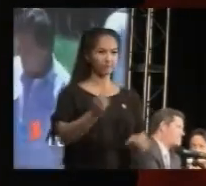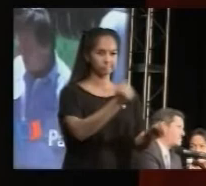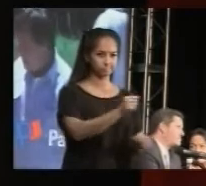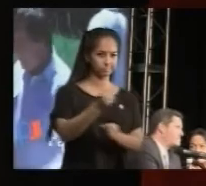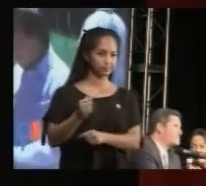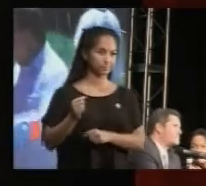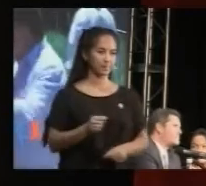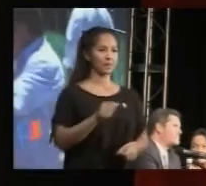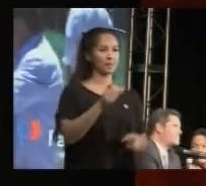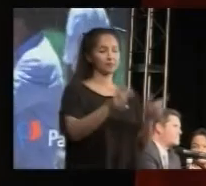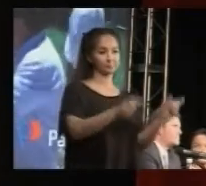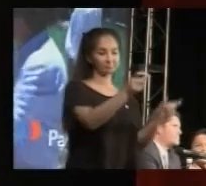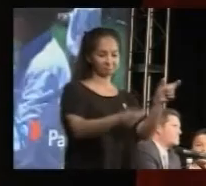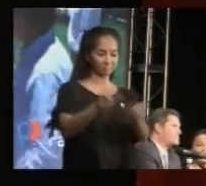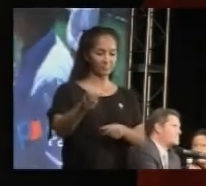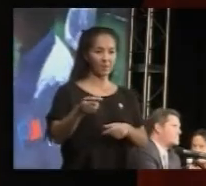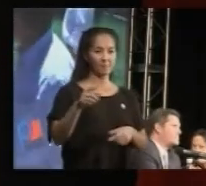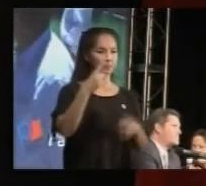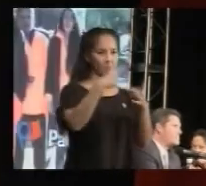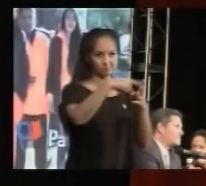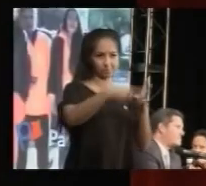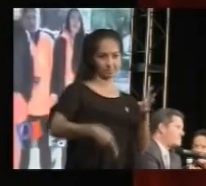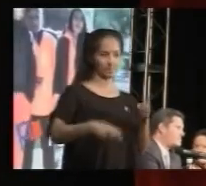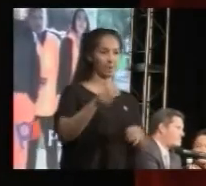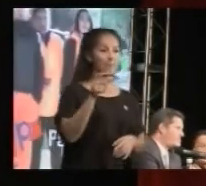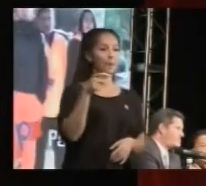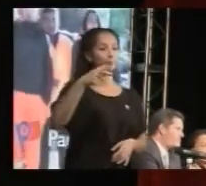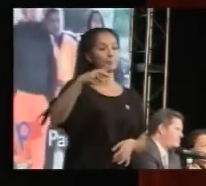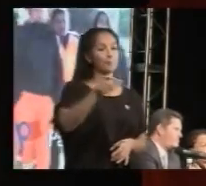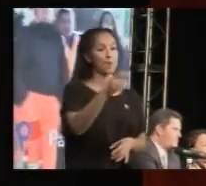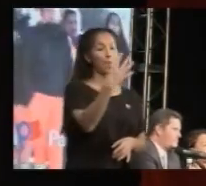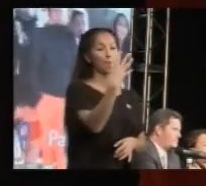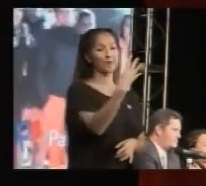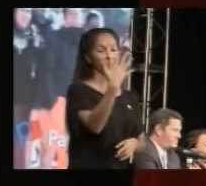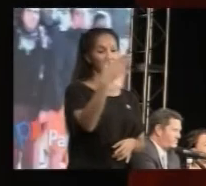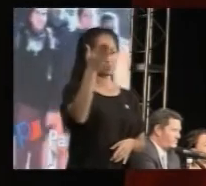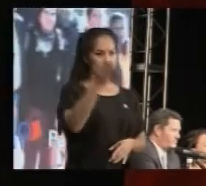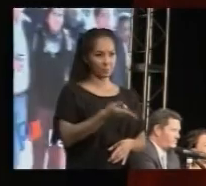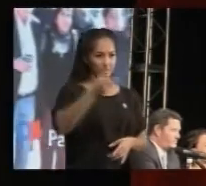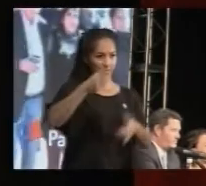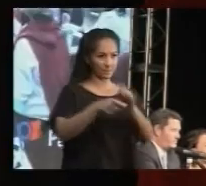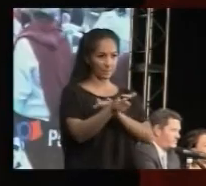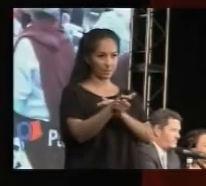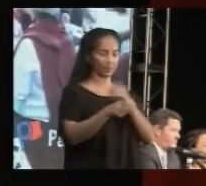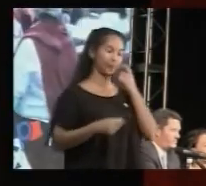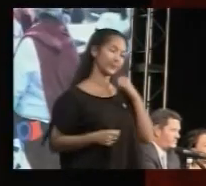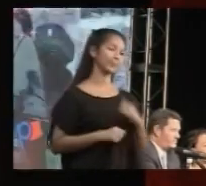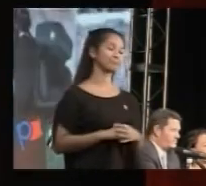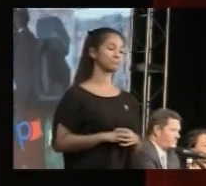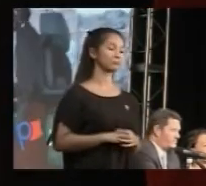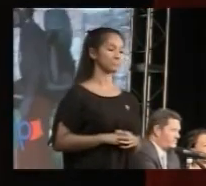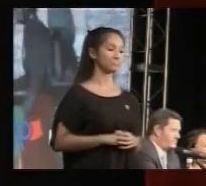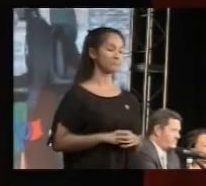monotributistas sociales y pensiones no contributivas, paguen solamente el 45% del boleto. Ya